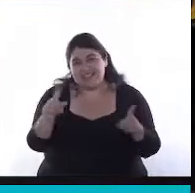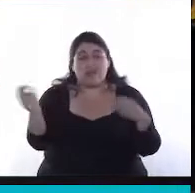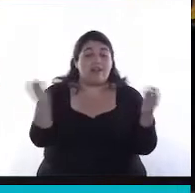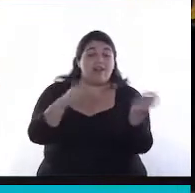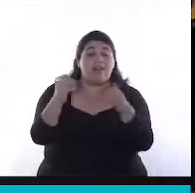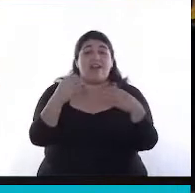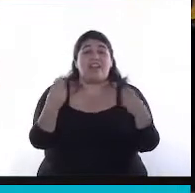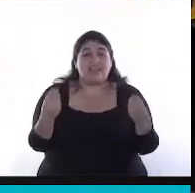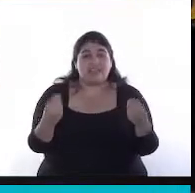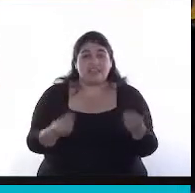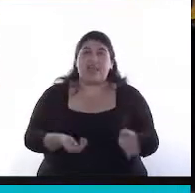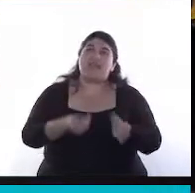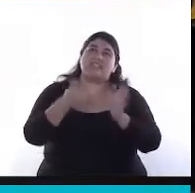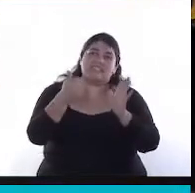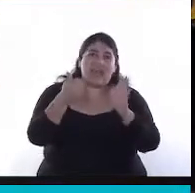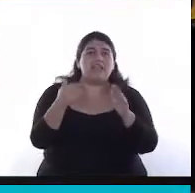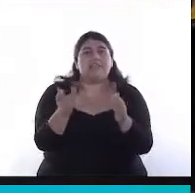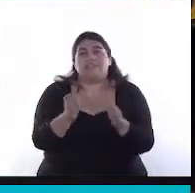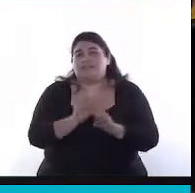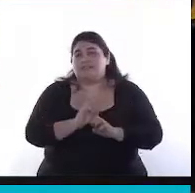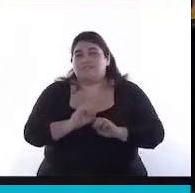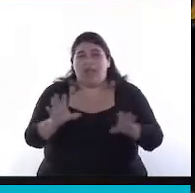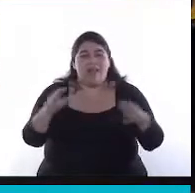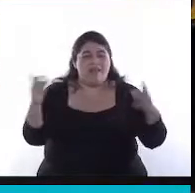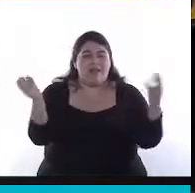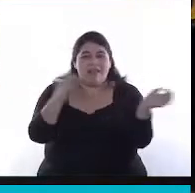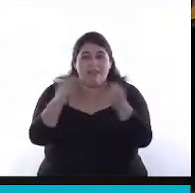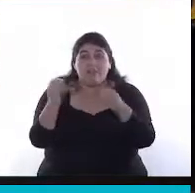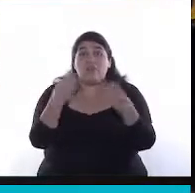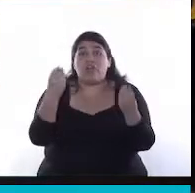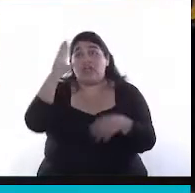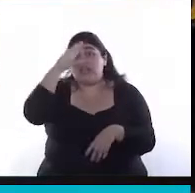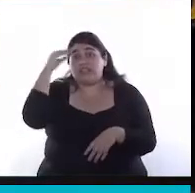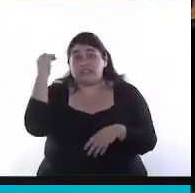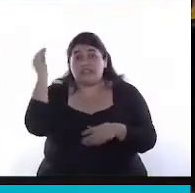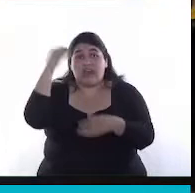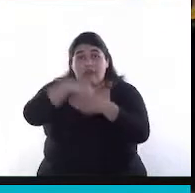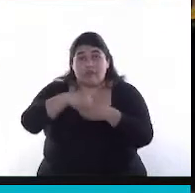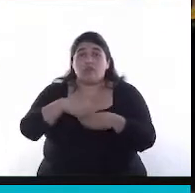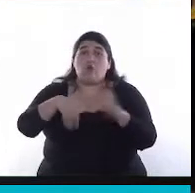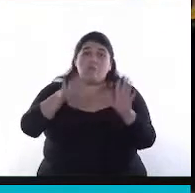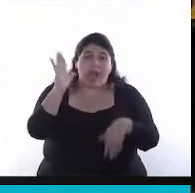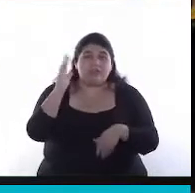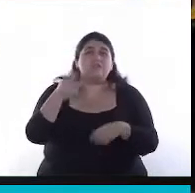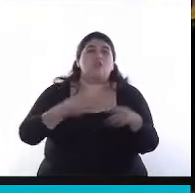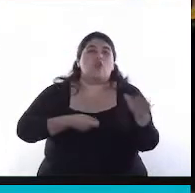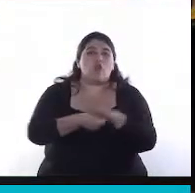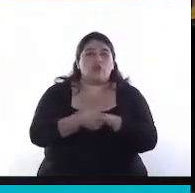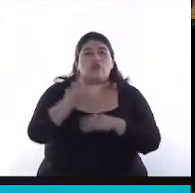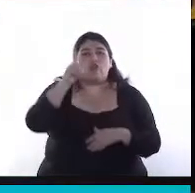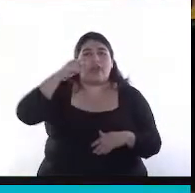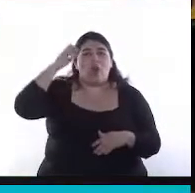6 pedorros chat donde ni siquiera habla cristina con el corrupto de lópez